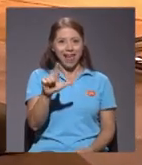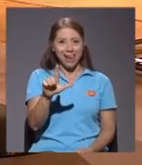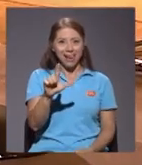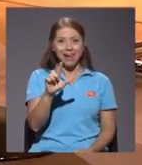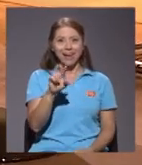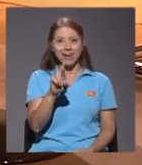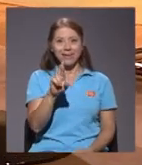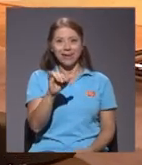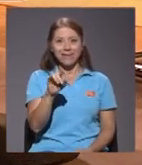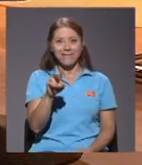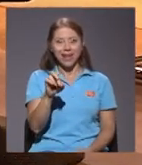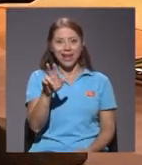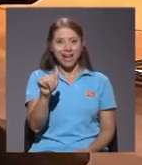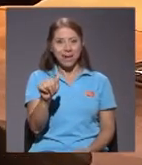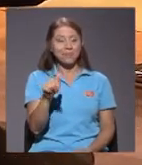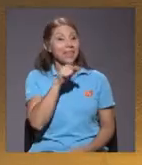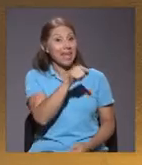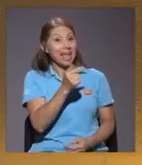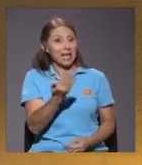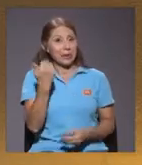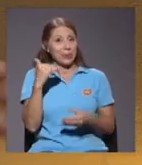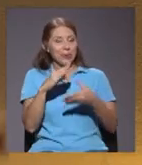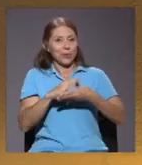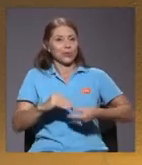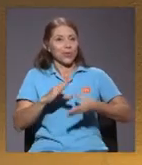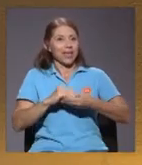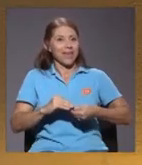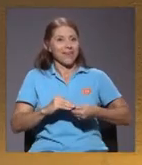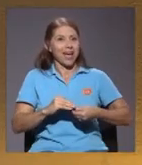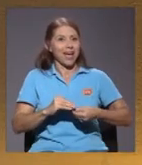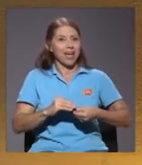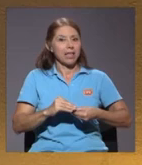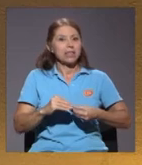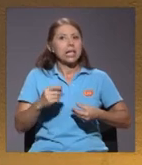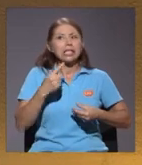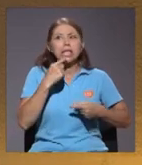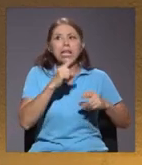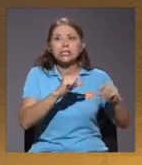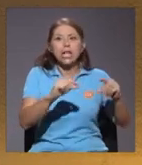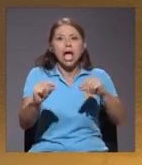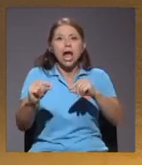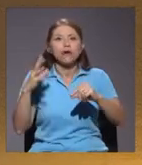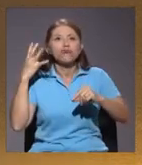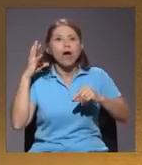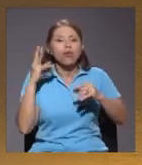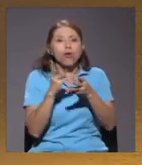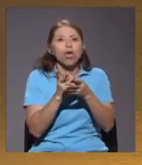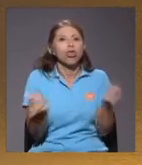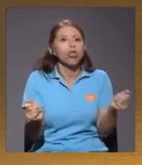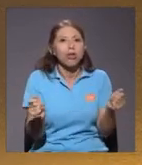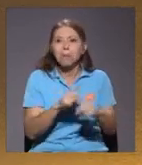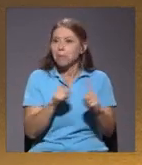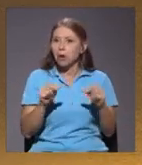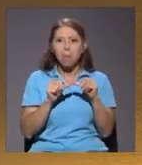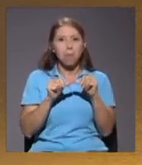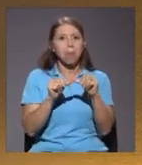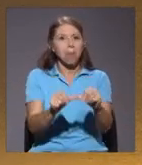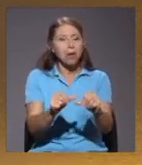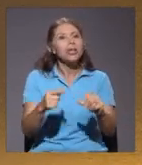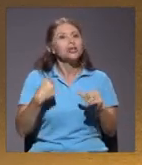donde ando la ribera nos contaba de que la radio desaparecer y no ha desaparecido y yo la sigo escuchando